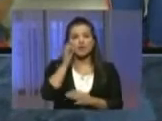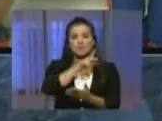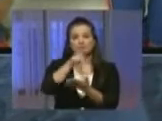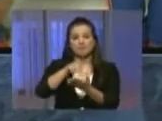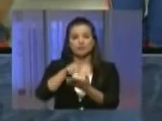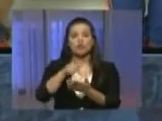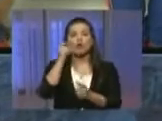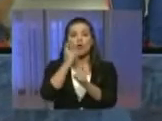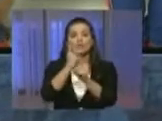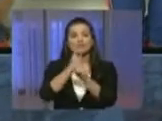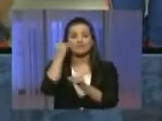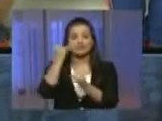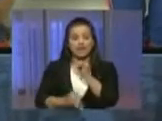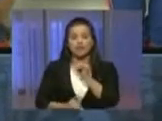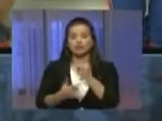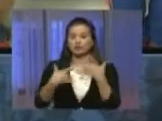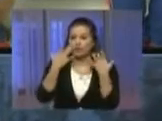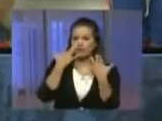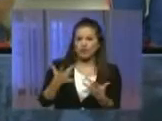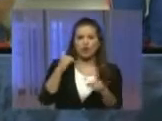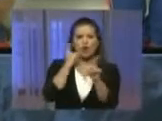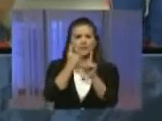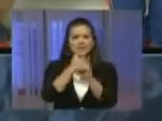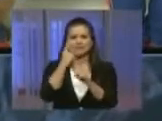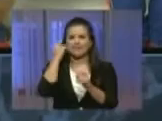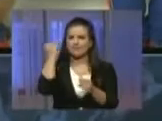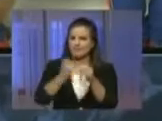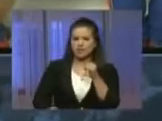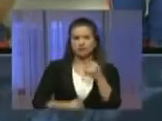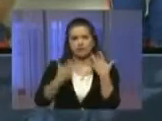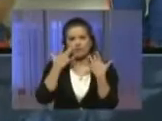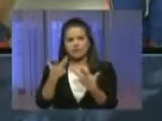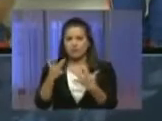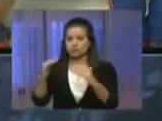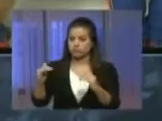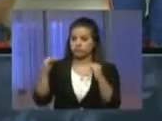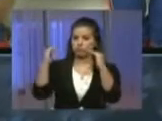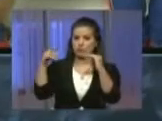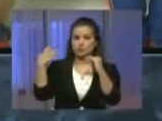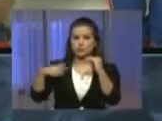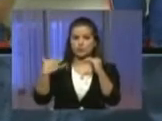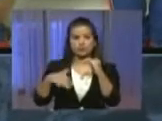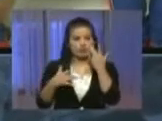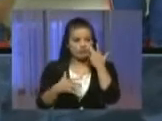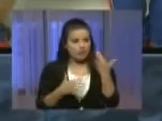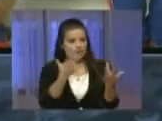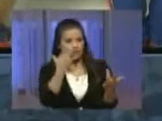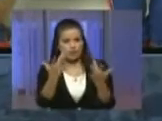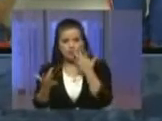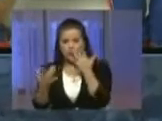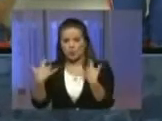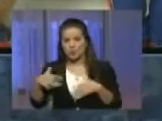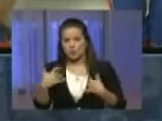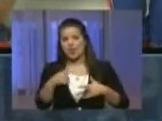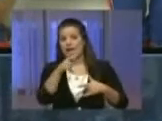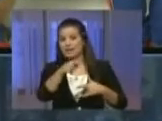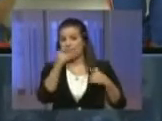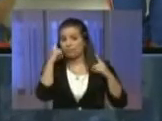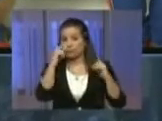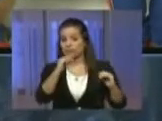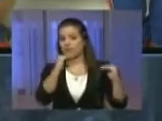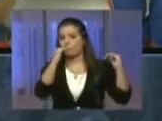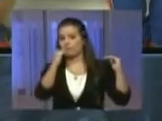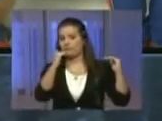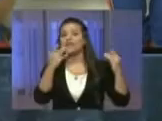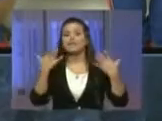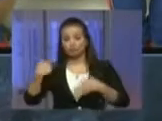semifinales cuando uno ve las competencias bueno se da cuenta el nivel que tenemos que adquirir el nivel que ya llegamos a las